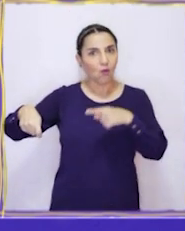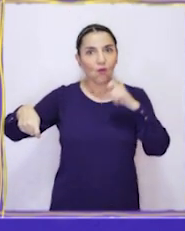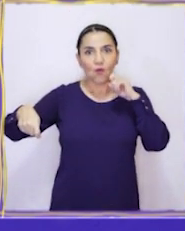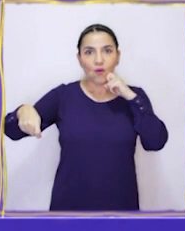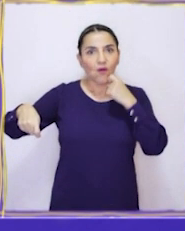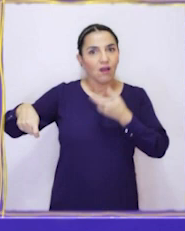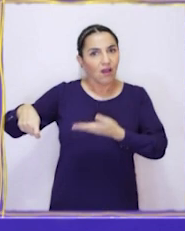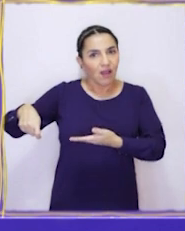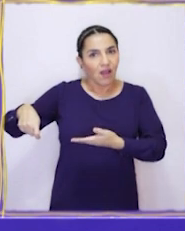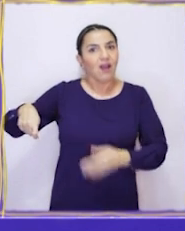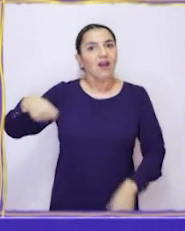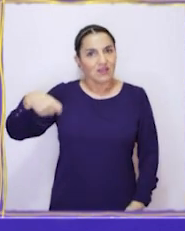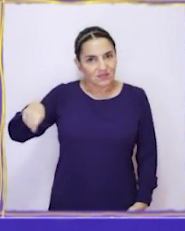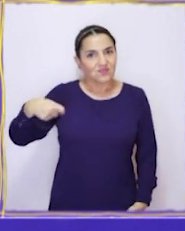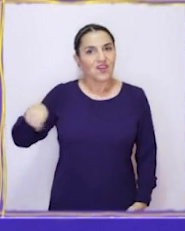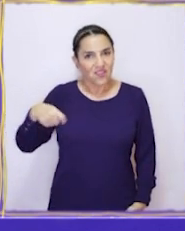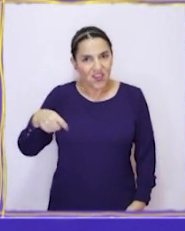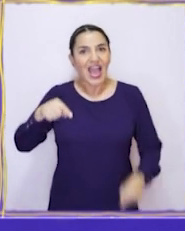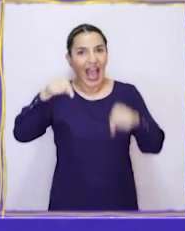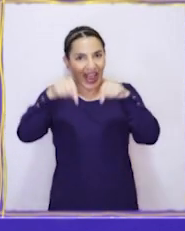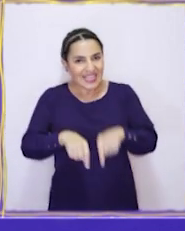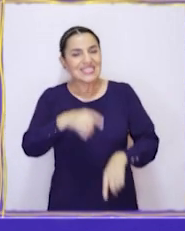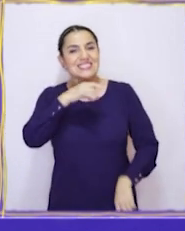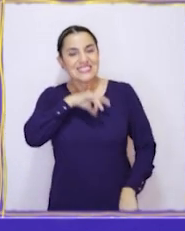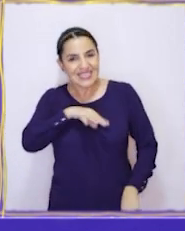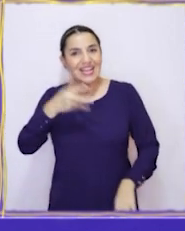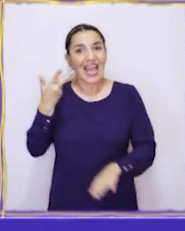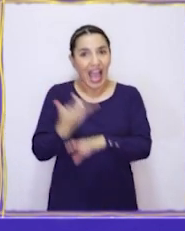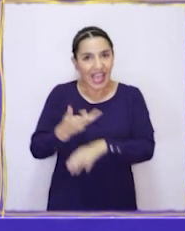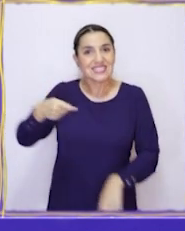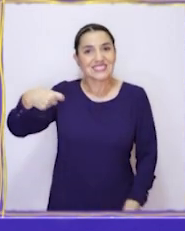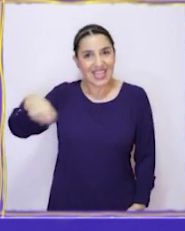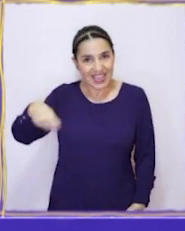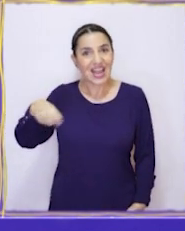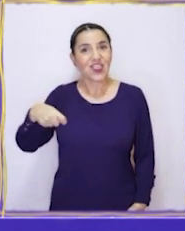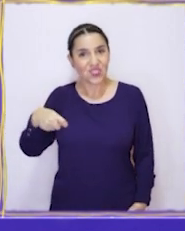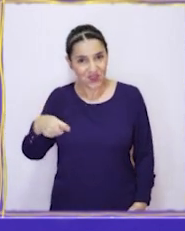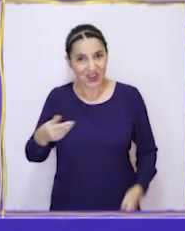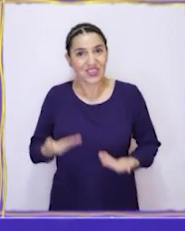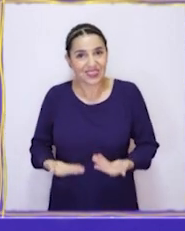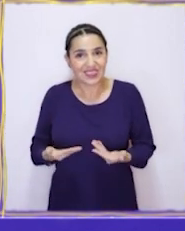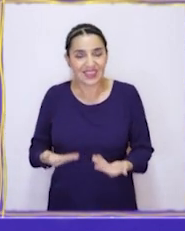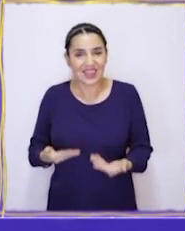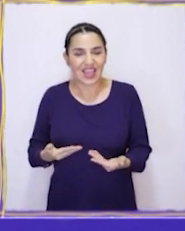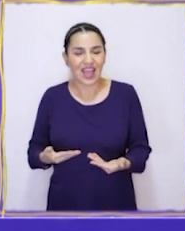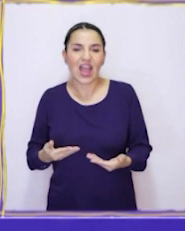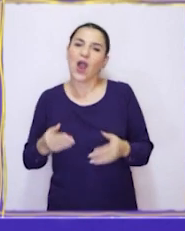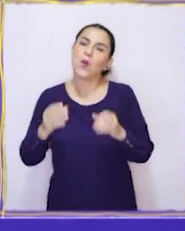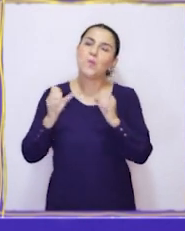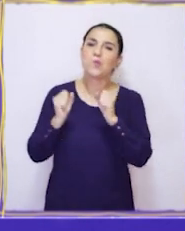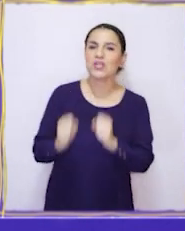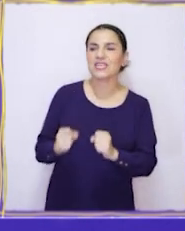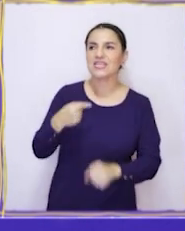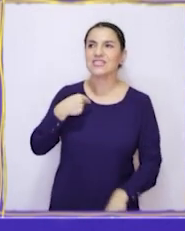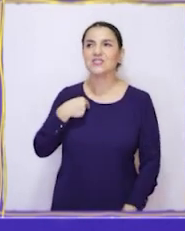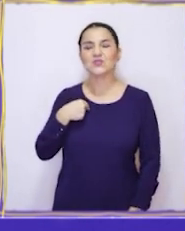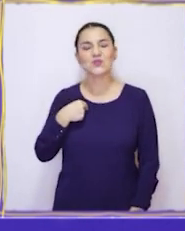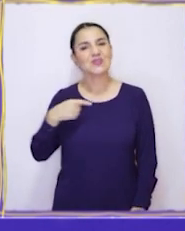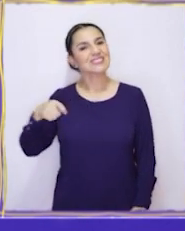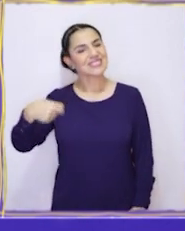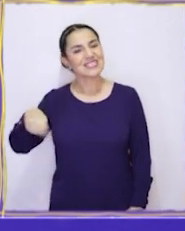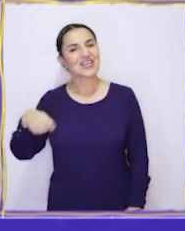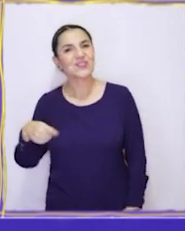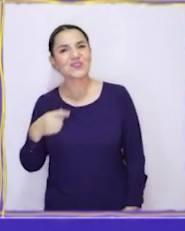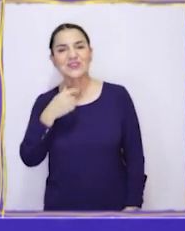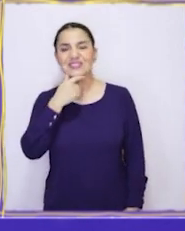palabra? ¡Claro, a mí también! Nosotros en Chile también tenemos senadores hoy en día. Podría ser una posibilidad